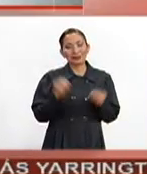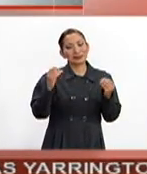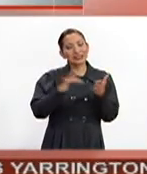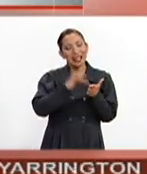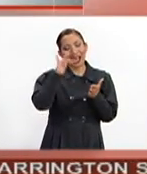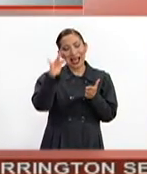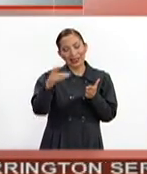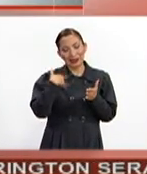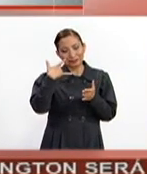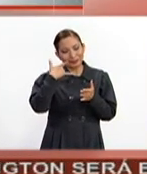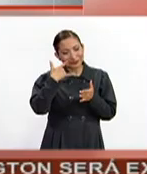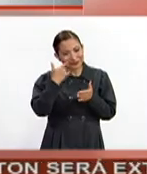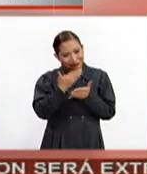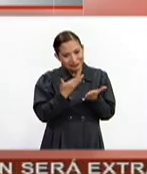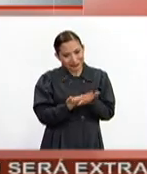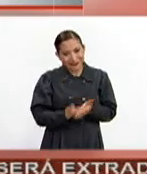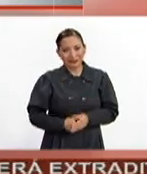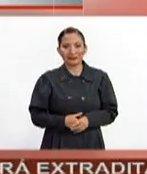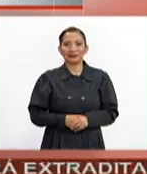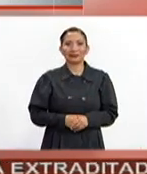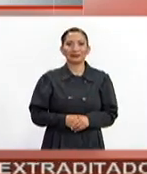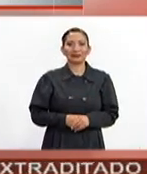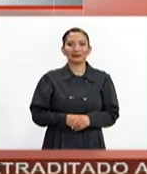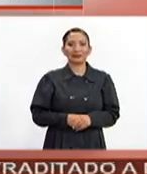Muchas gracias, estamos para servirle.